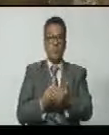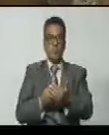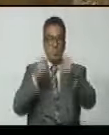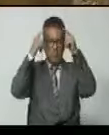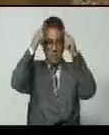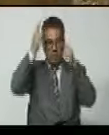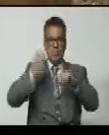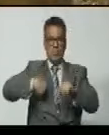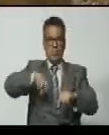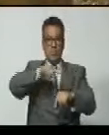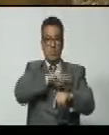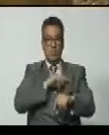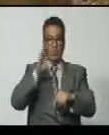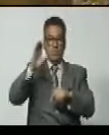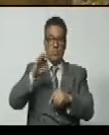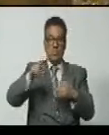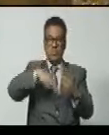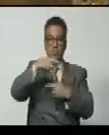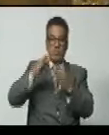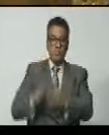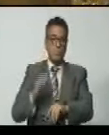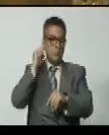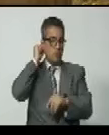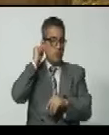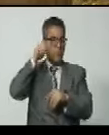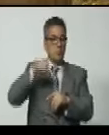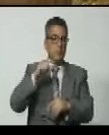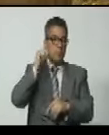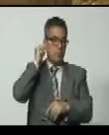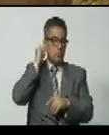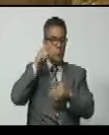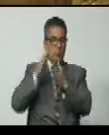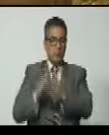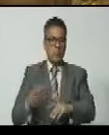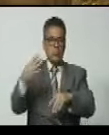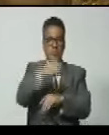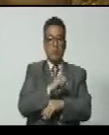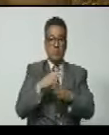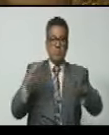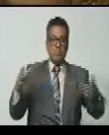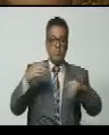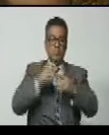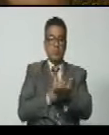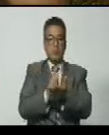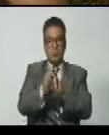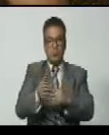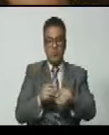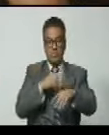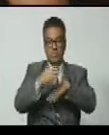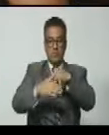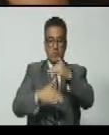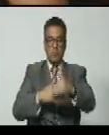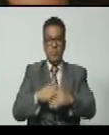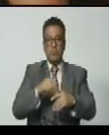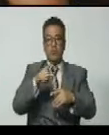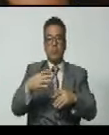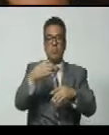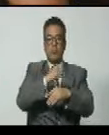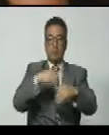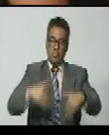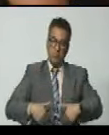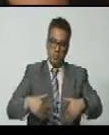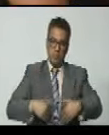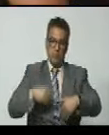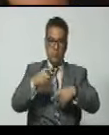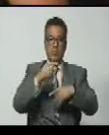Chávez, nosotros los patriotas, las revolucionarias, las chavistas, las feministas, hemos alcanzado grandes logros y seguimos avanzando, pero nos toca luchar